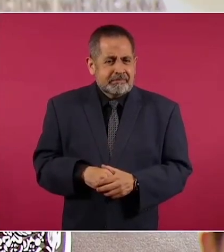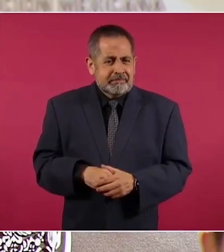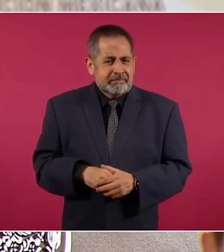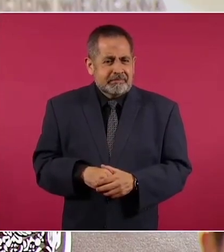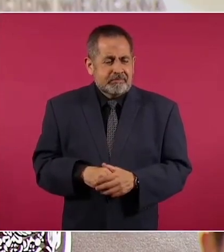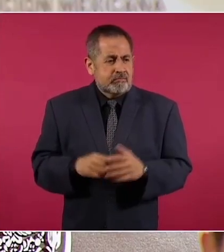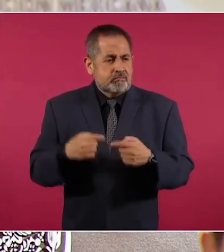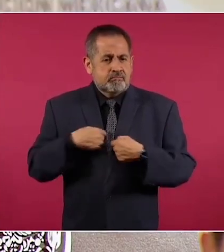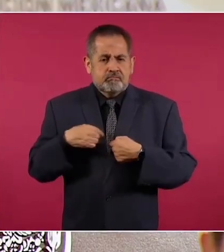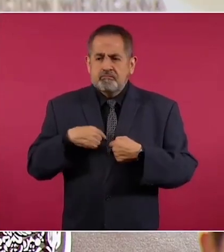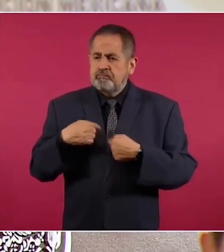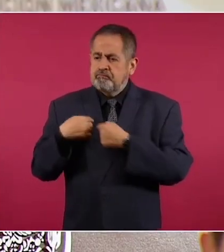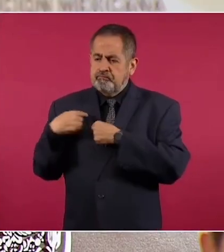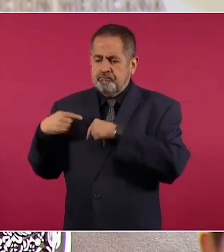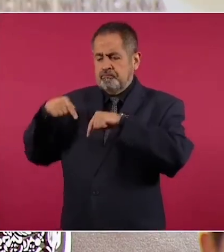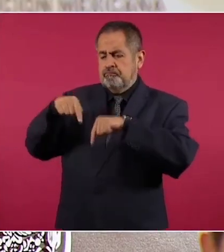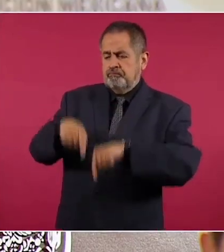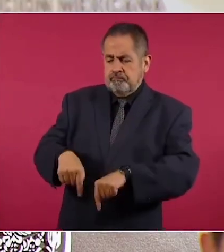llegamos nosotros